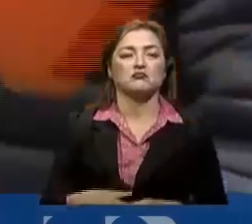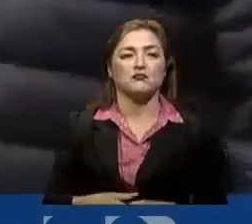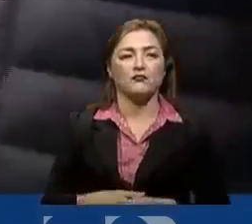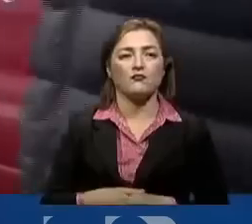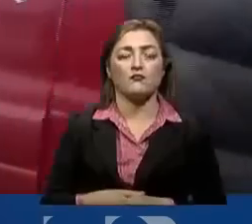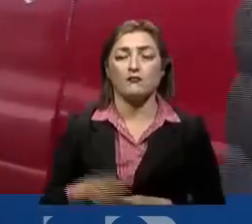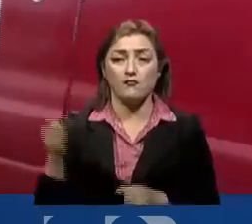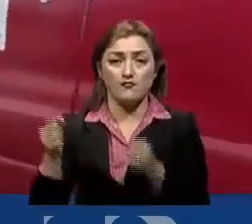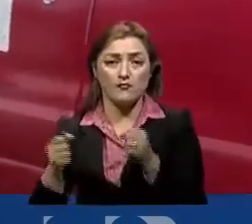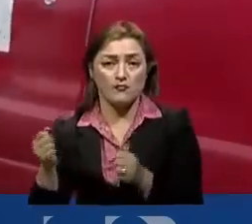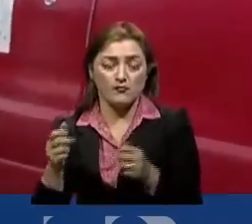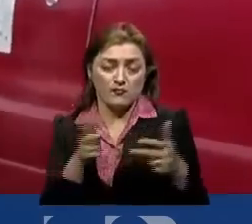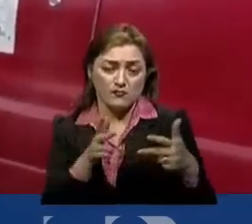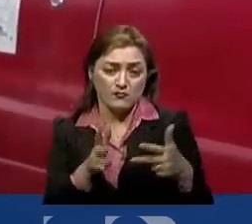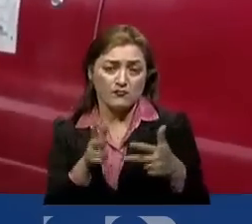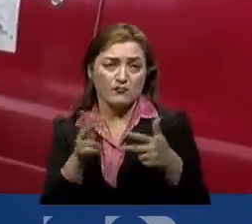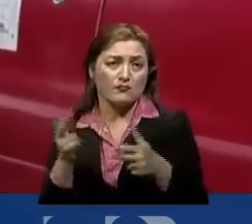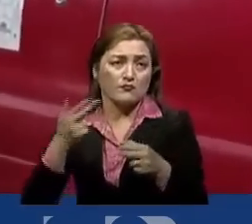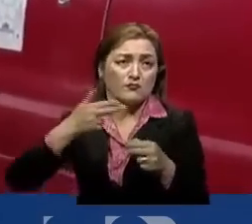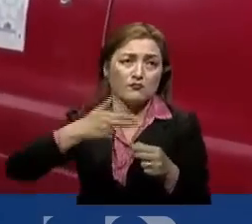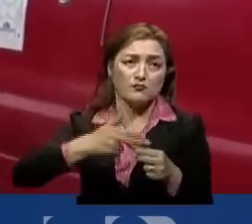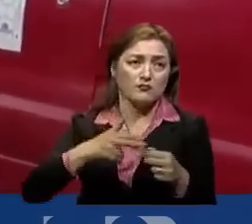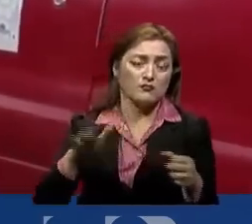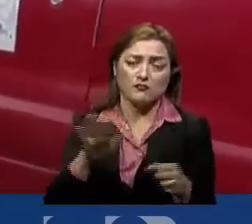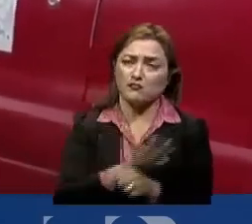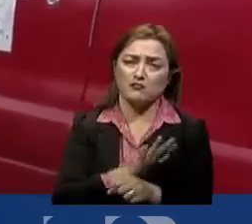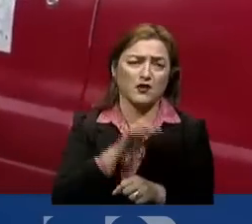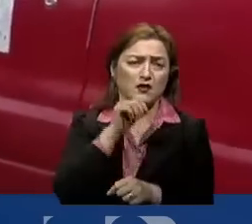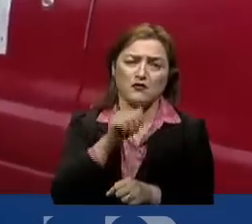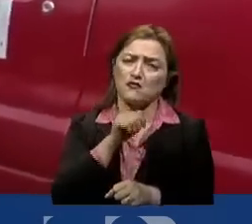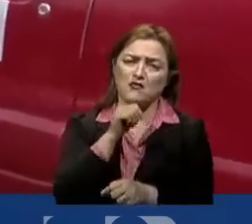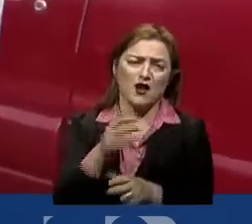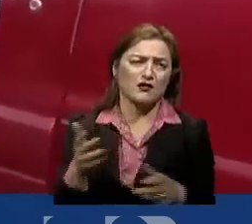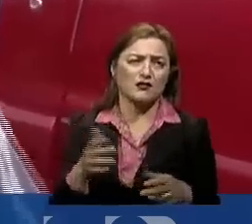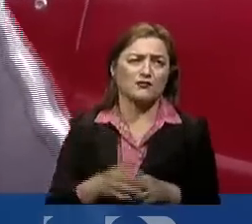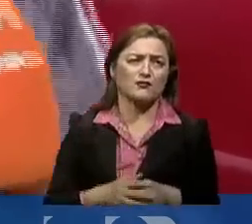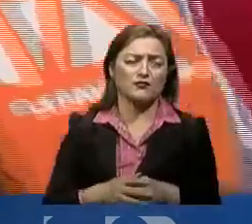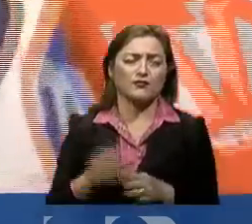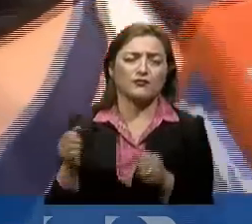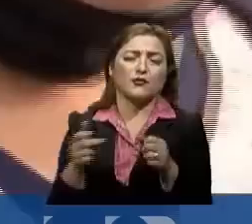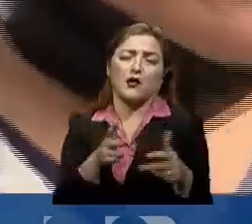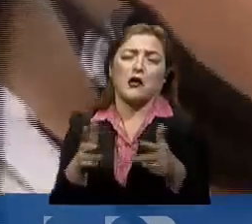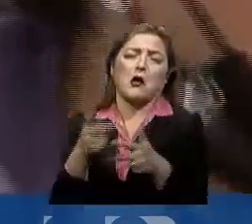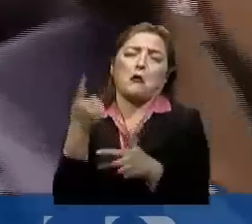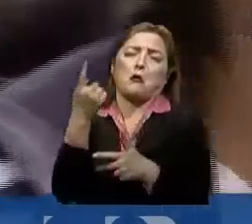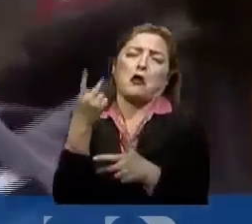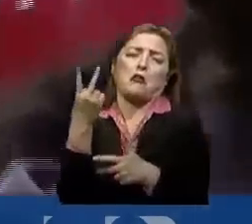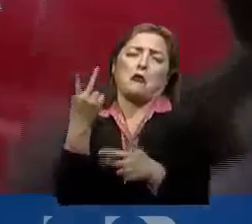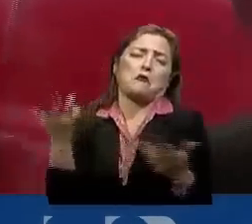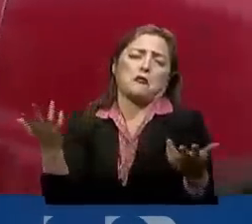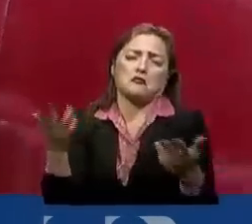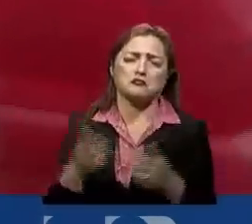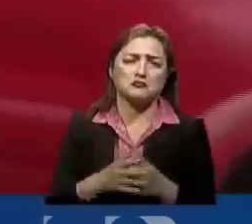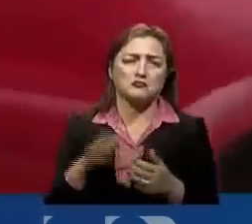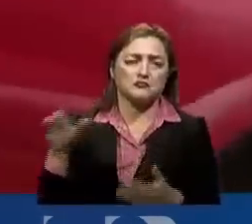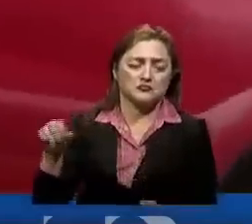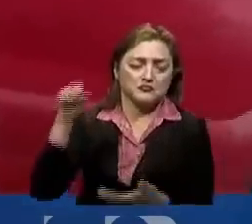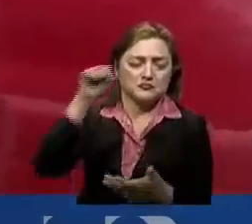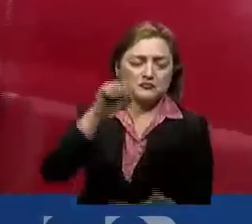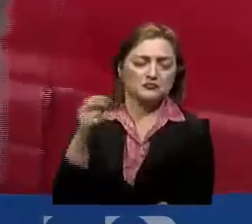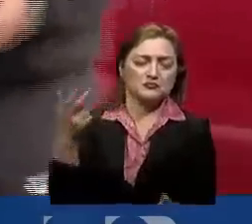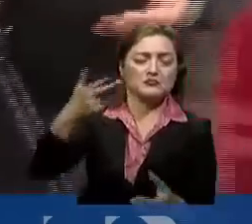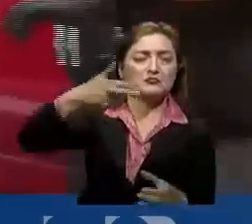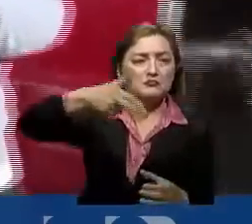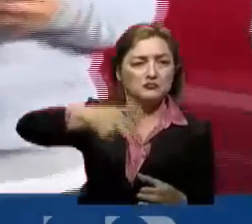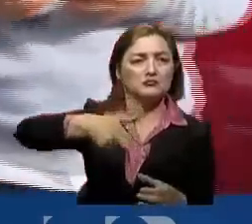los tanques? Sí, sí vienen, pero igualmente no nos podemos abastecer porque viene muy poco y no tenemos los tachos adecuados para